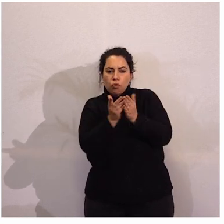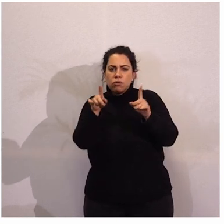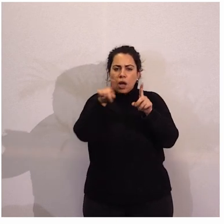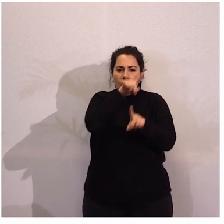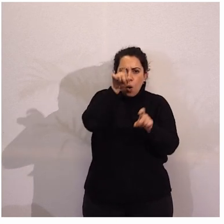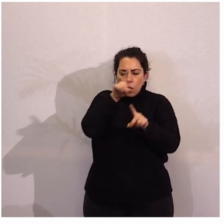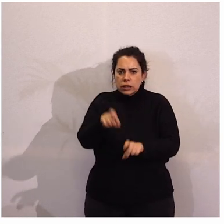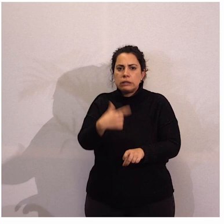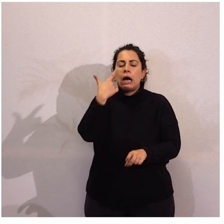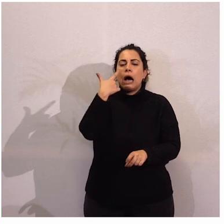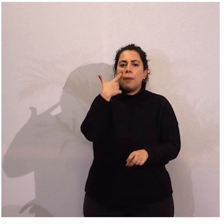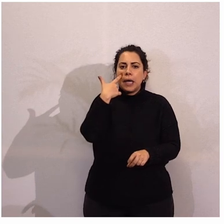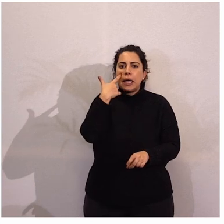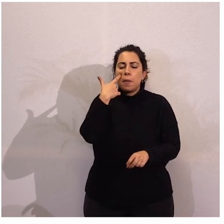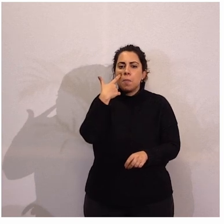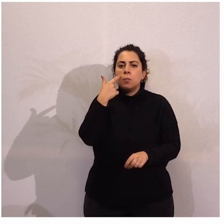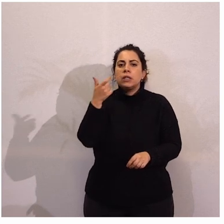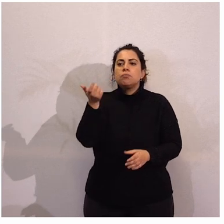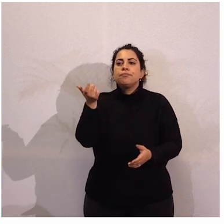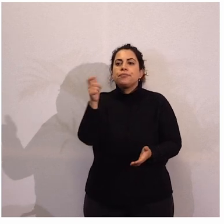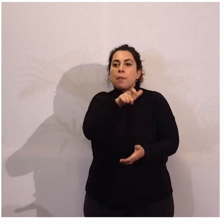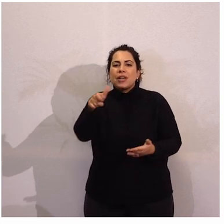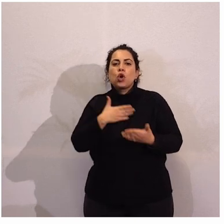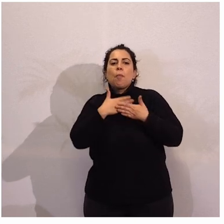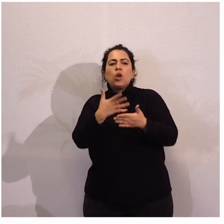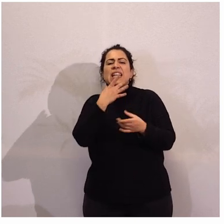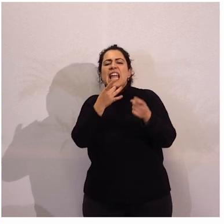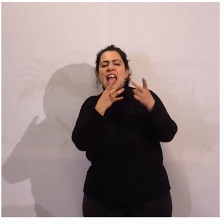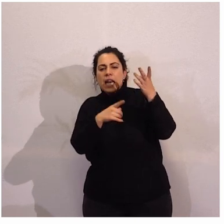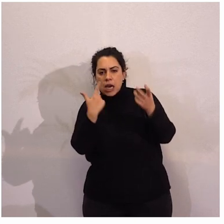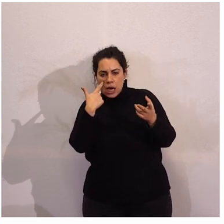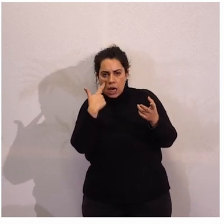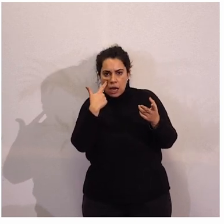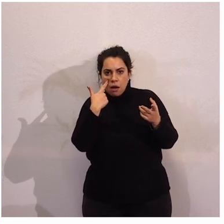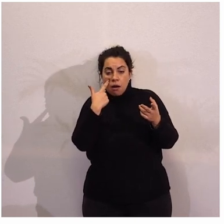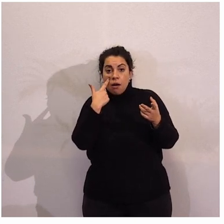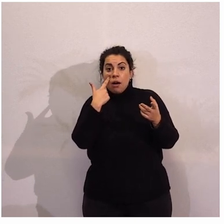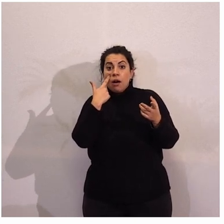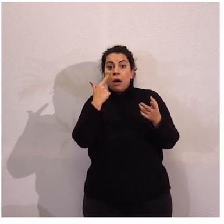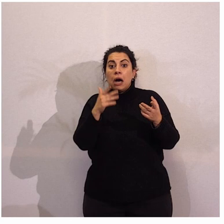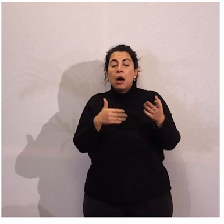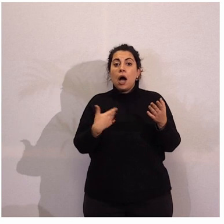hacemos encuestas para saber eso, quiénes son las personas, ¿no? Que hacen voluntariado. Y aunque